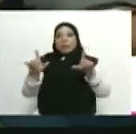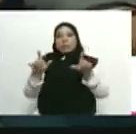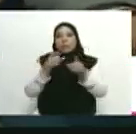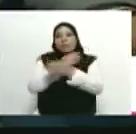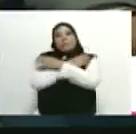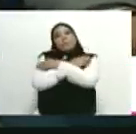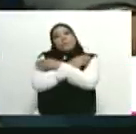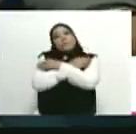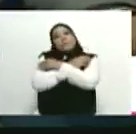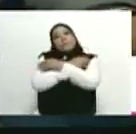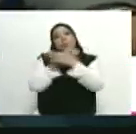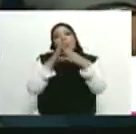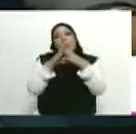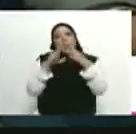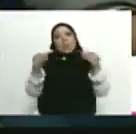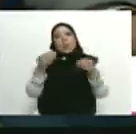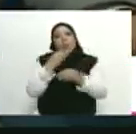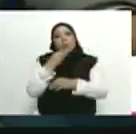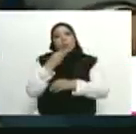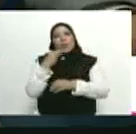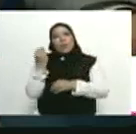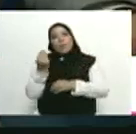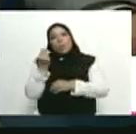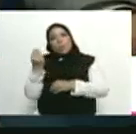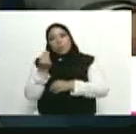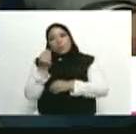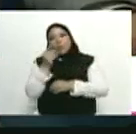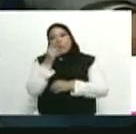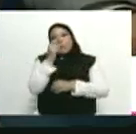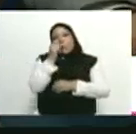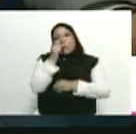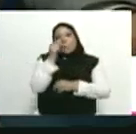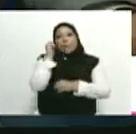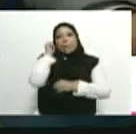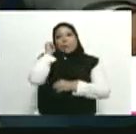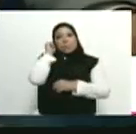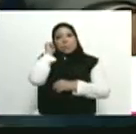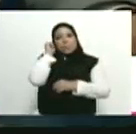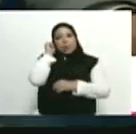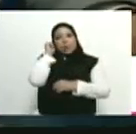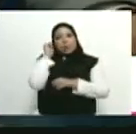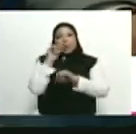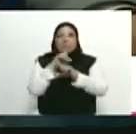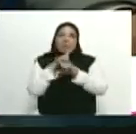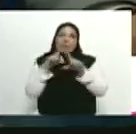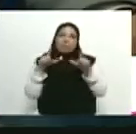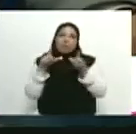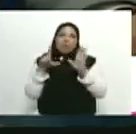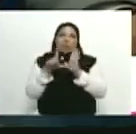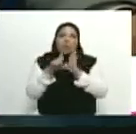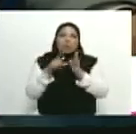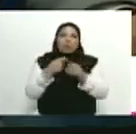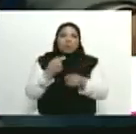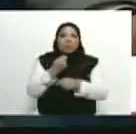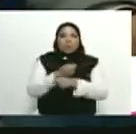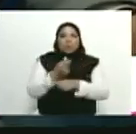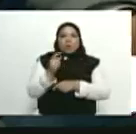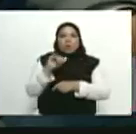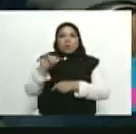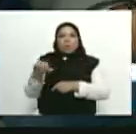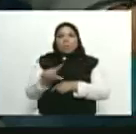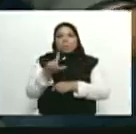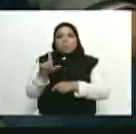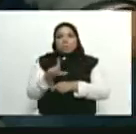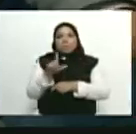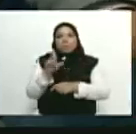felicitar a toda la juventud venezolana, a todas esas muchachas y muchachos que están egresando como bachilleres en este mes de julio,